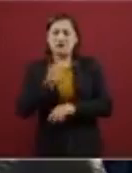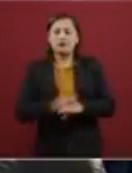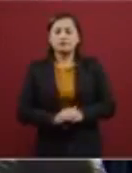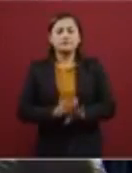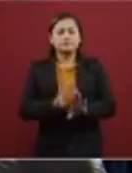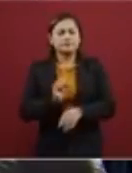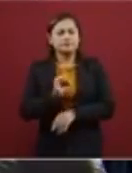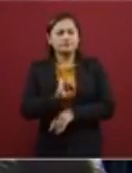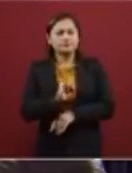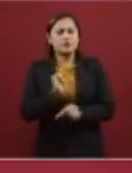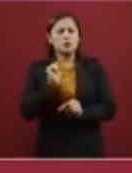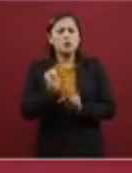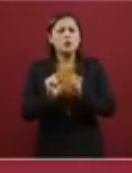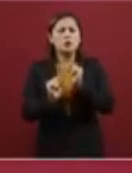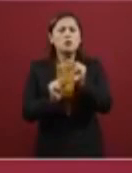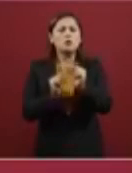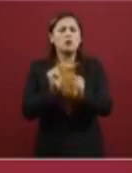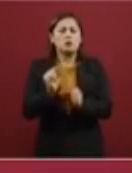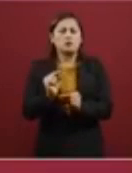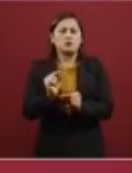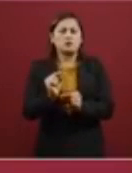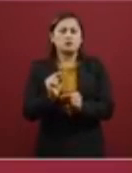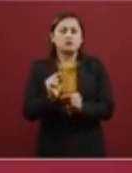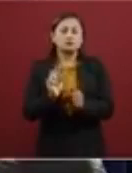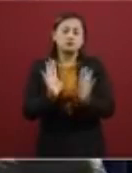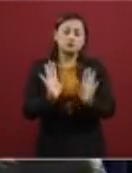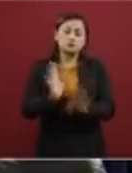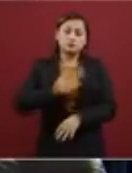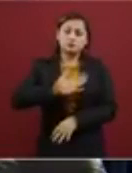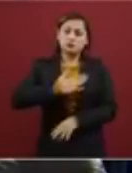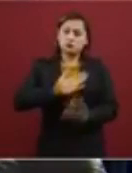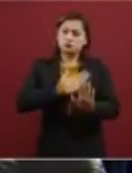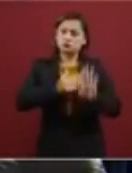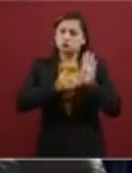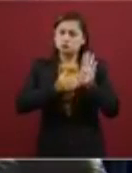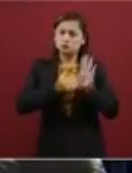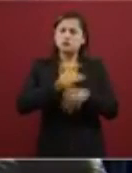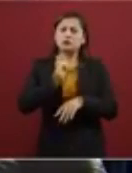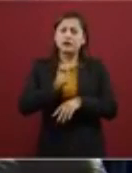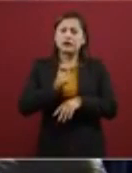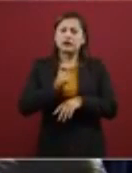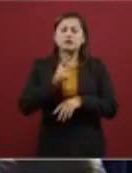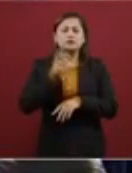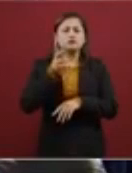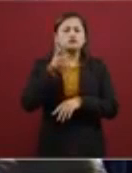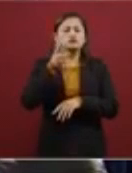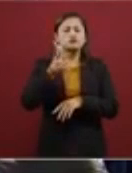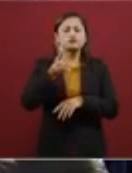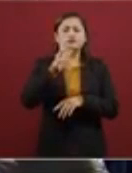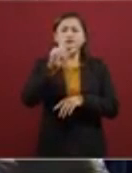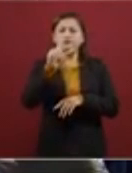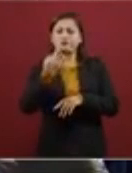poco a poco y mi compromiso es que van a bajar